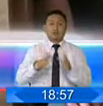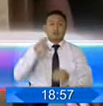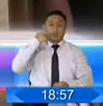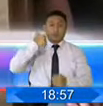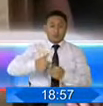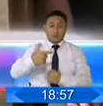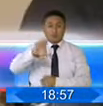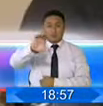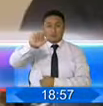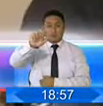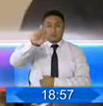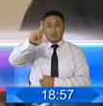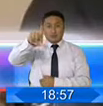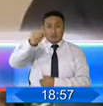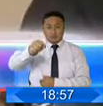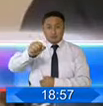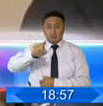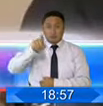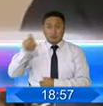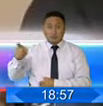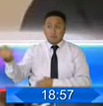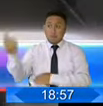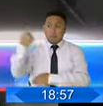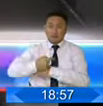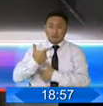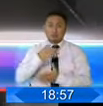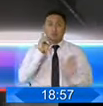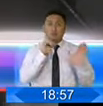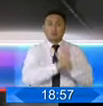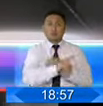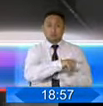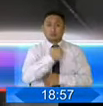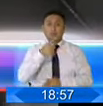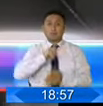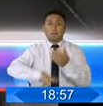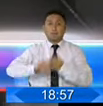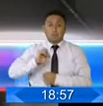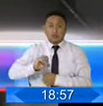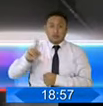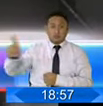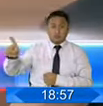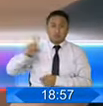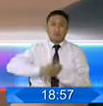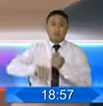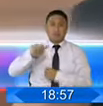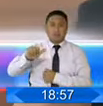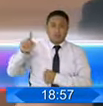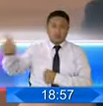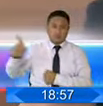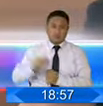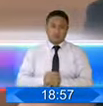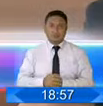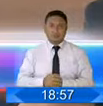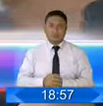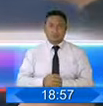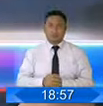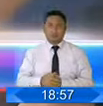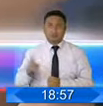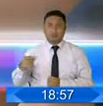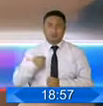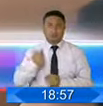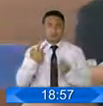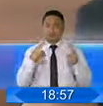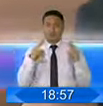Carlos Pareja, de ser quien le ordenó efectuar depósitos a su hijo y una hermana. Él dijo que no los